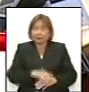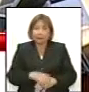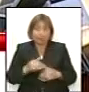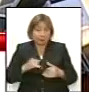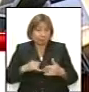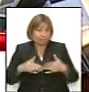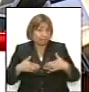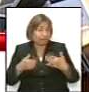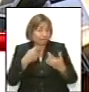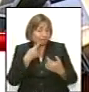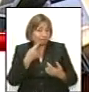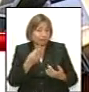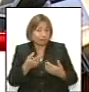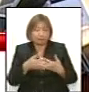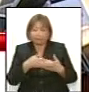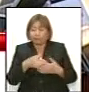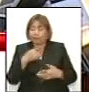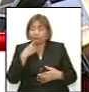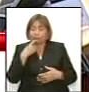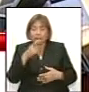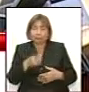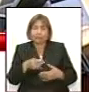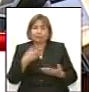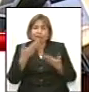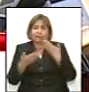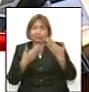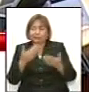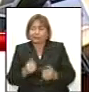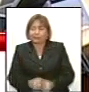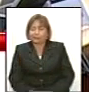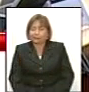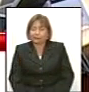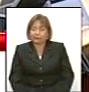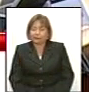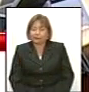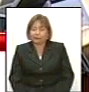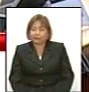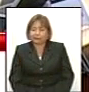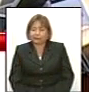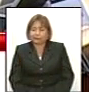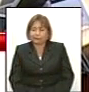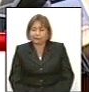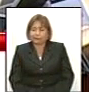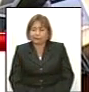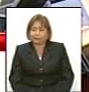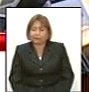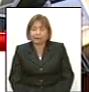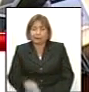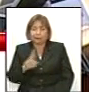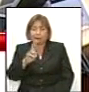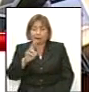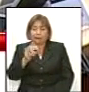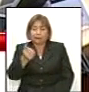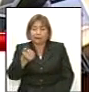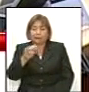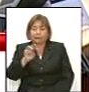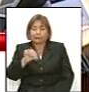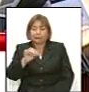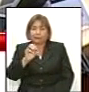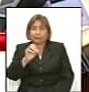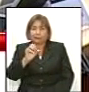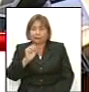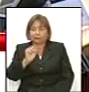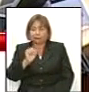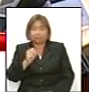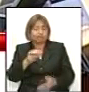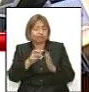acercar, y ahí me adelanto a comentarle a la congresista a la congresista Ramos. Tenemos una ficha de